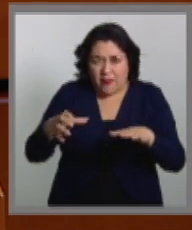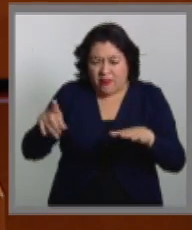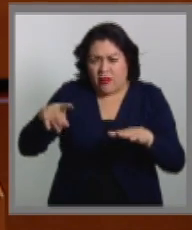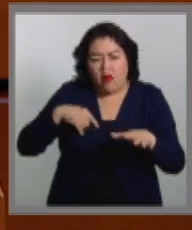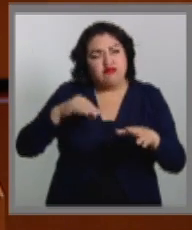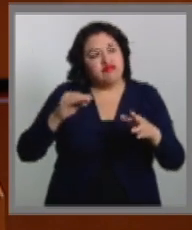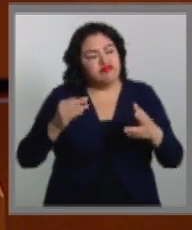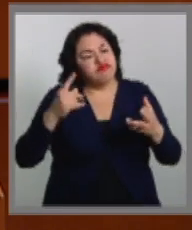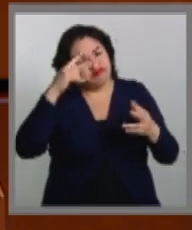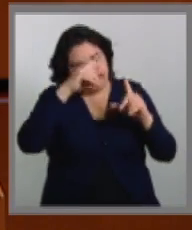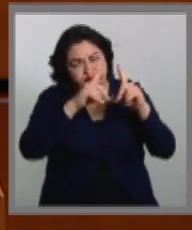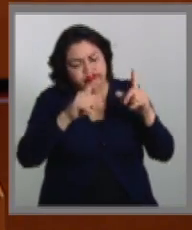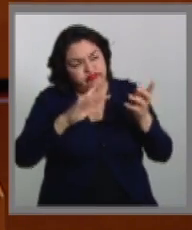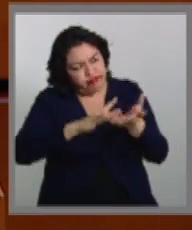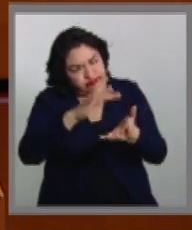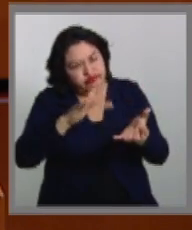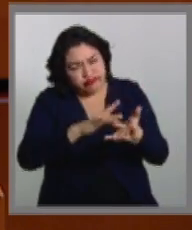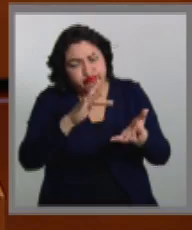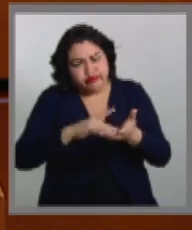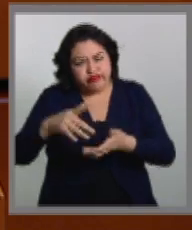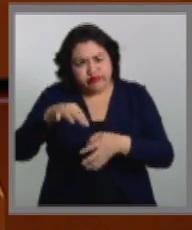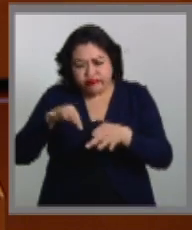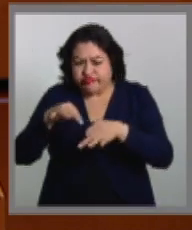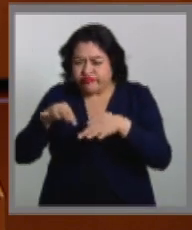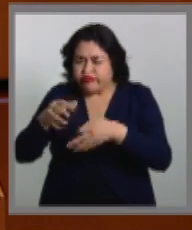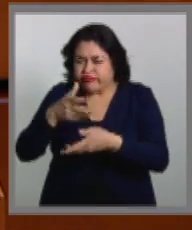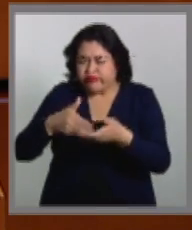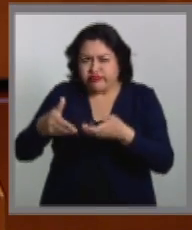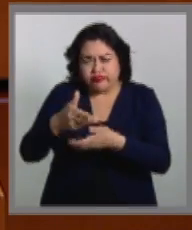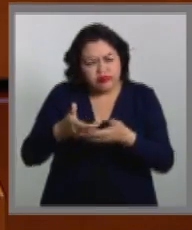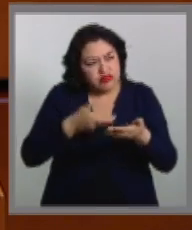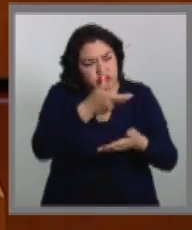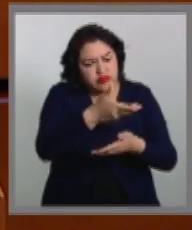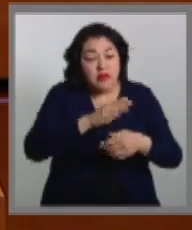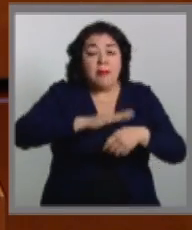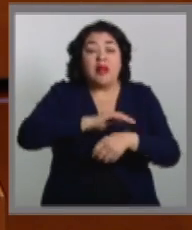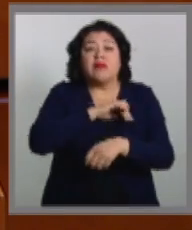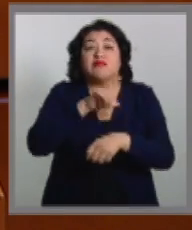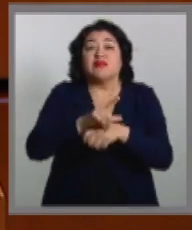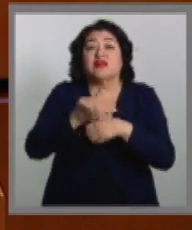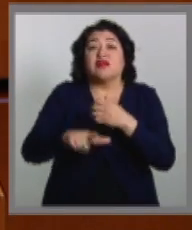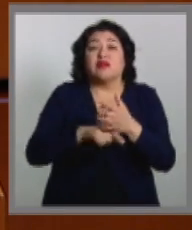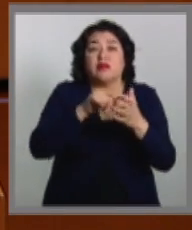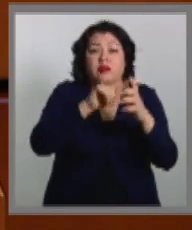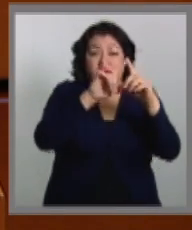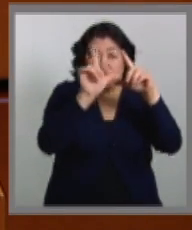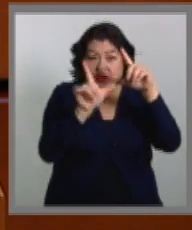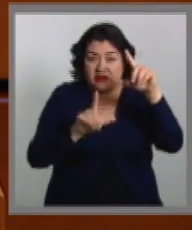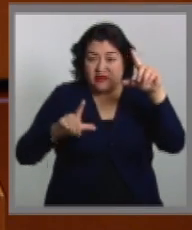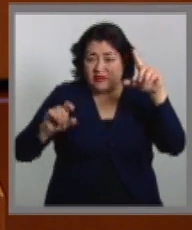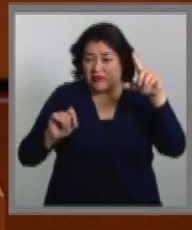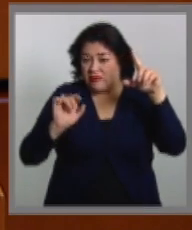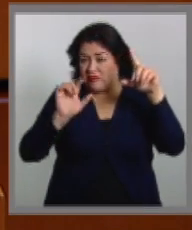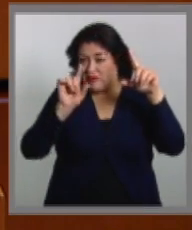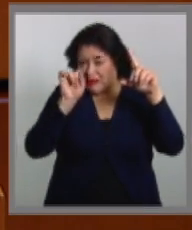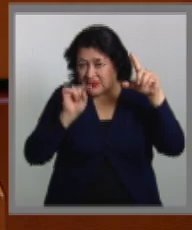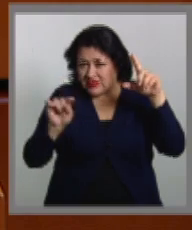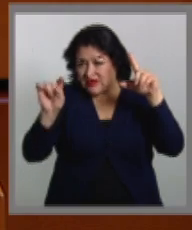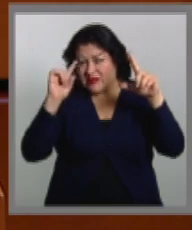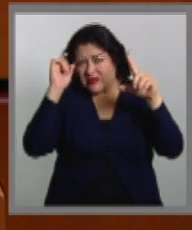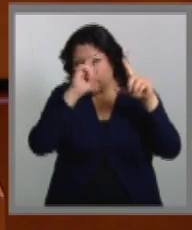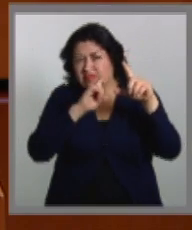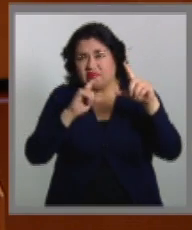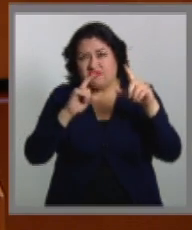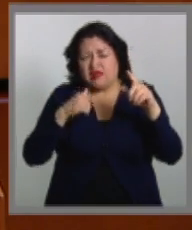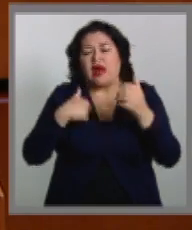desarrollo nacional y da prioridad a zonas marginales y a sectores económicamente débiles de la economía